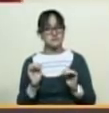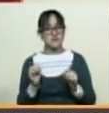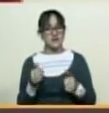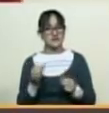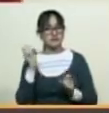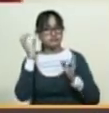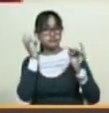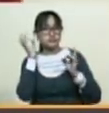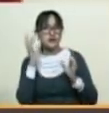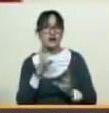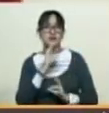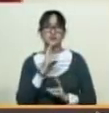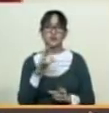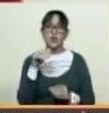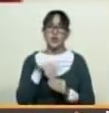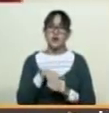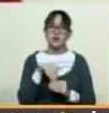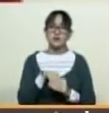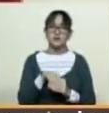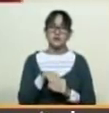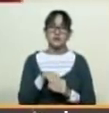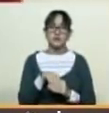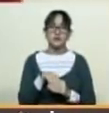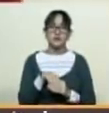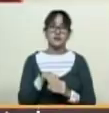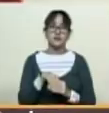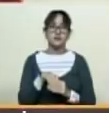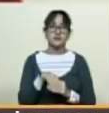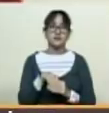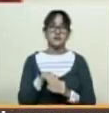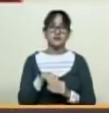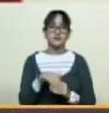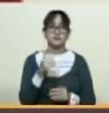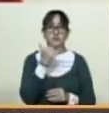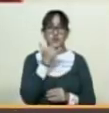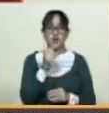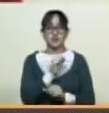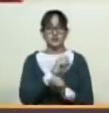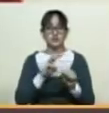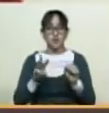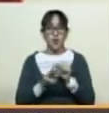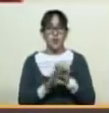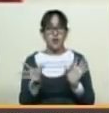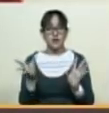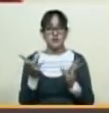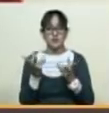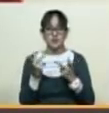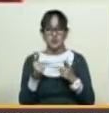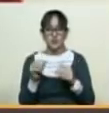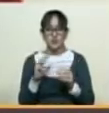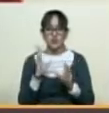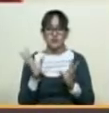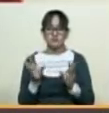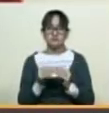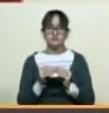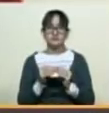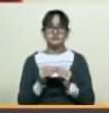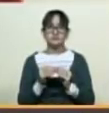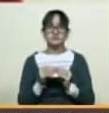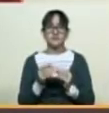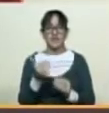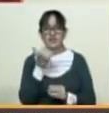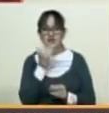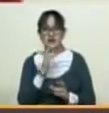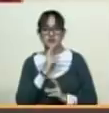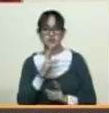que los resultados electorales se alteran porque el software de totalización altera